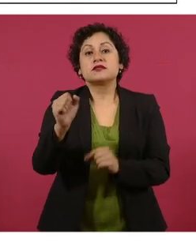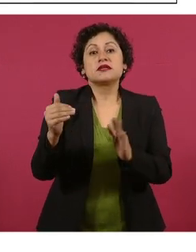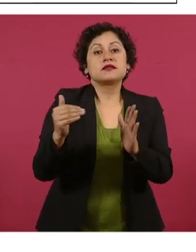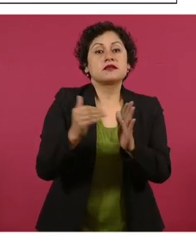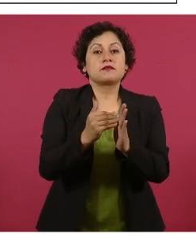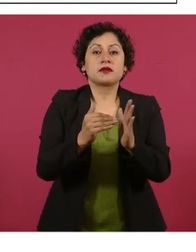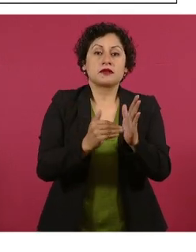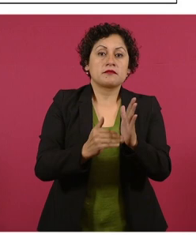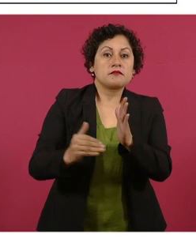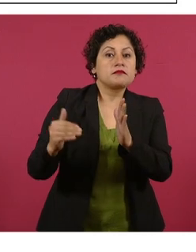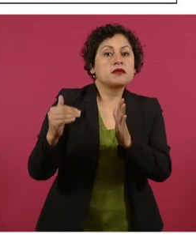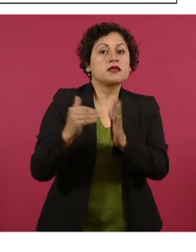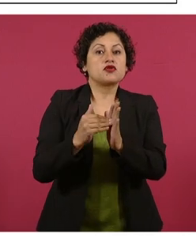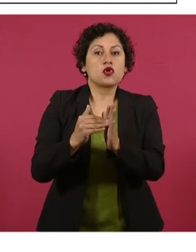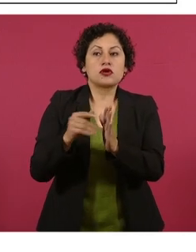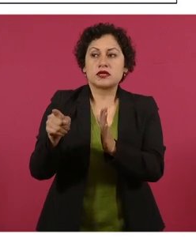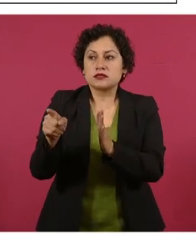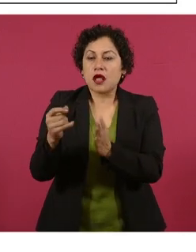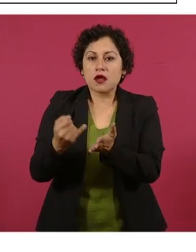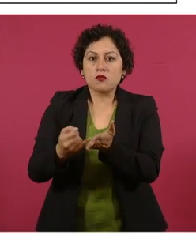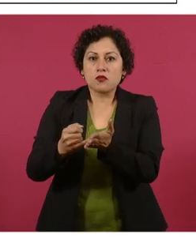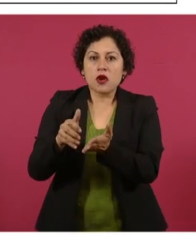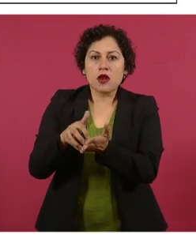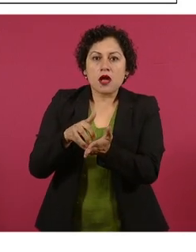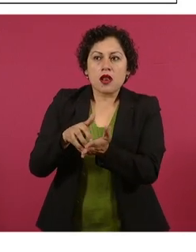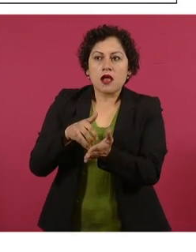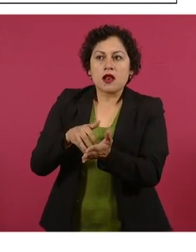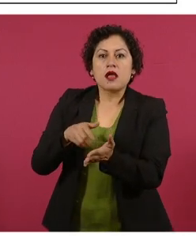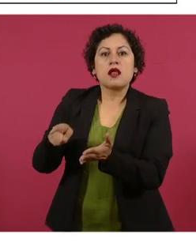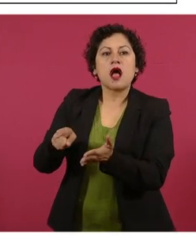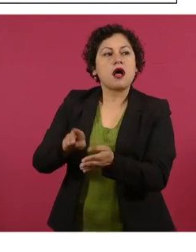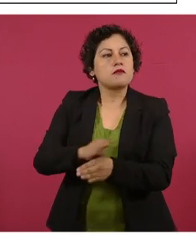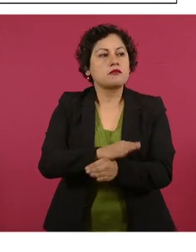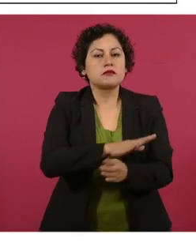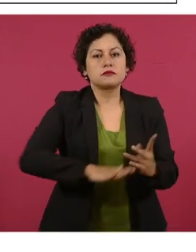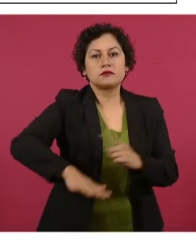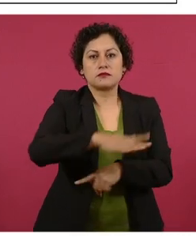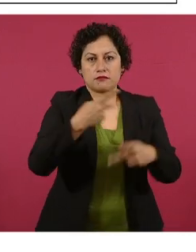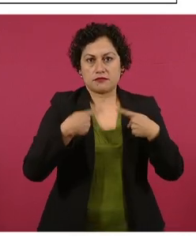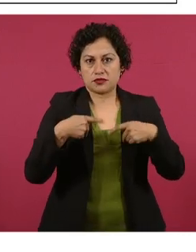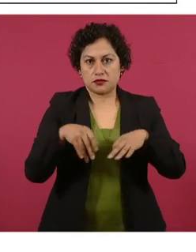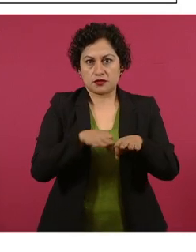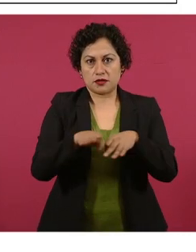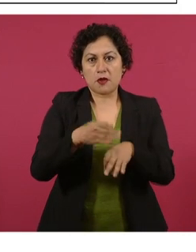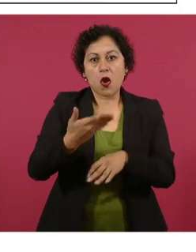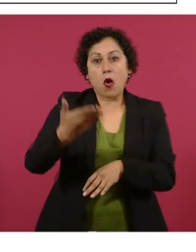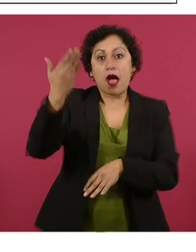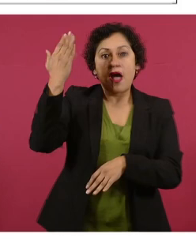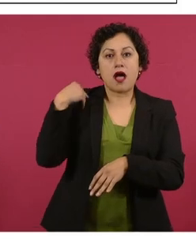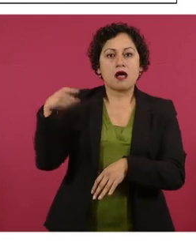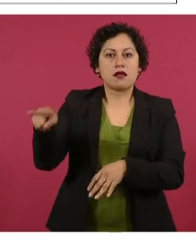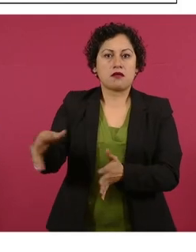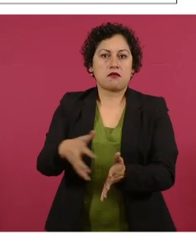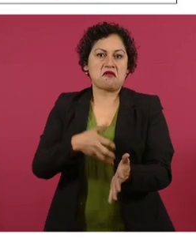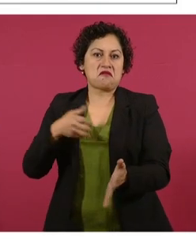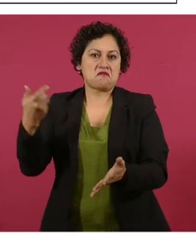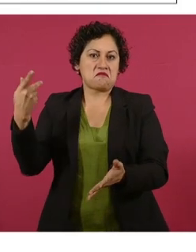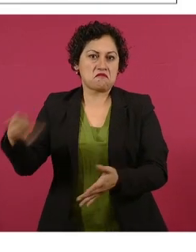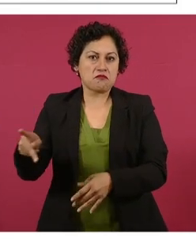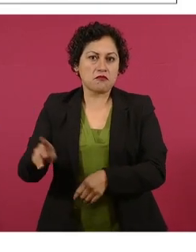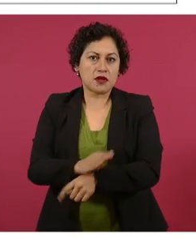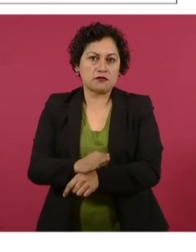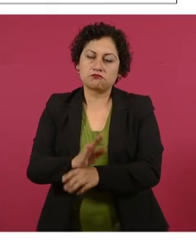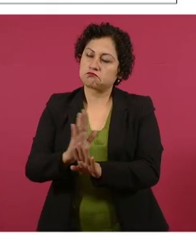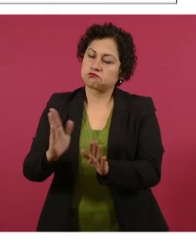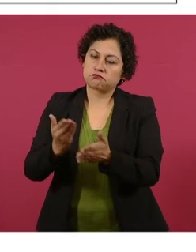160,000 millones de pesos en favor de los trabajadores que antes se iban a las comisiones de las Afores. Y finalmente también